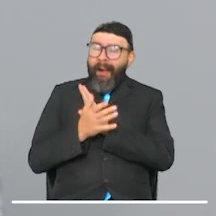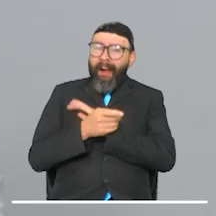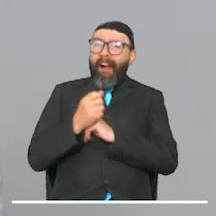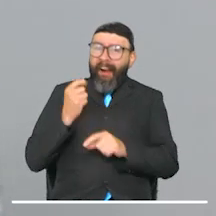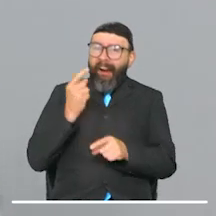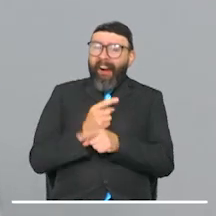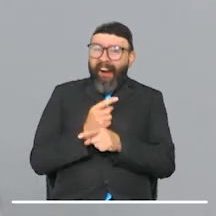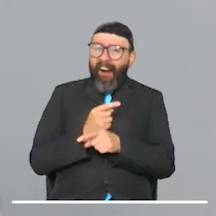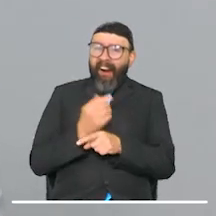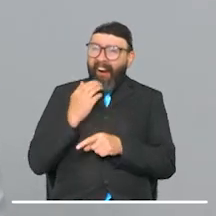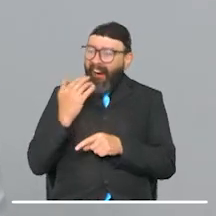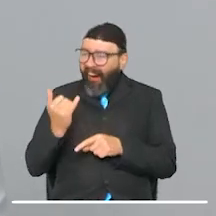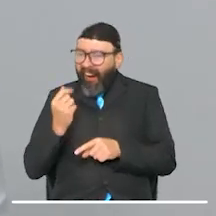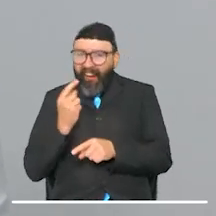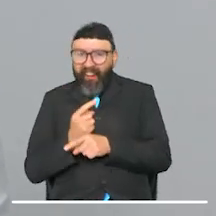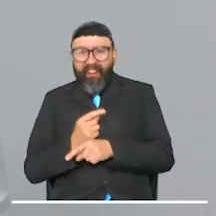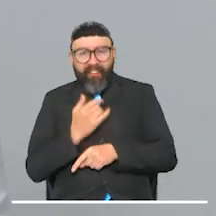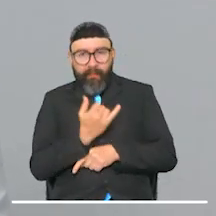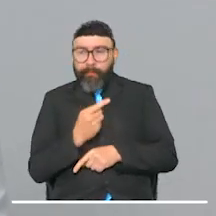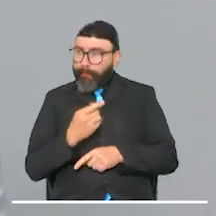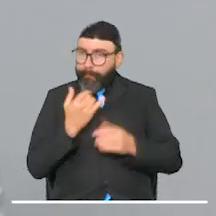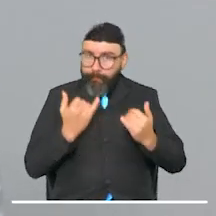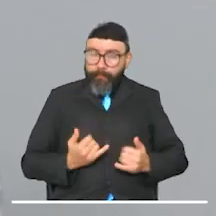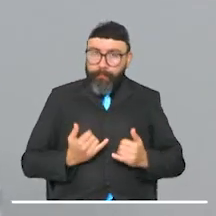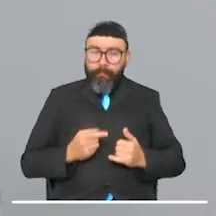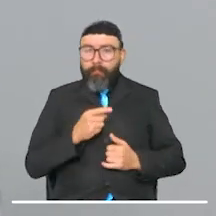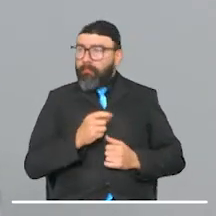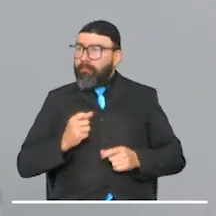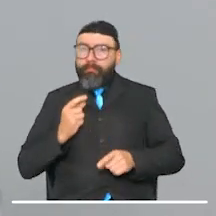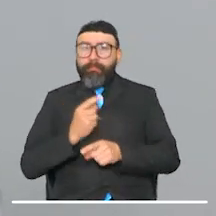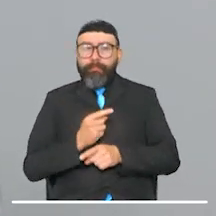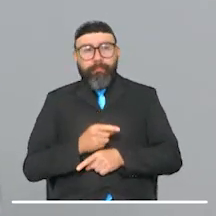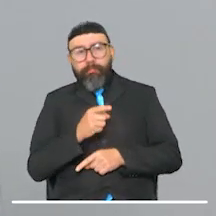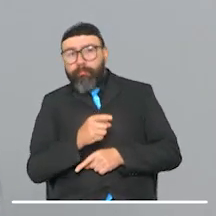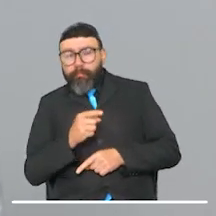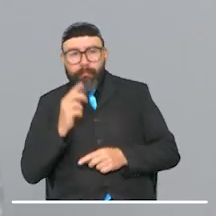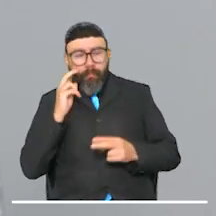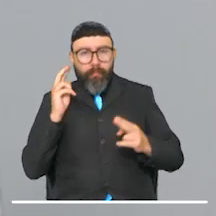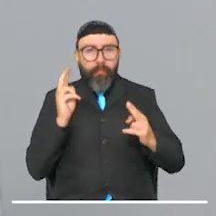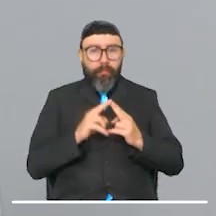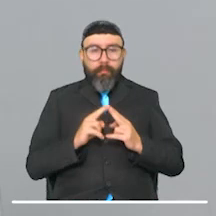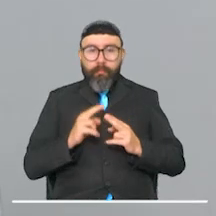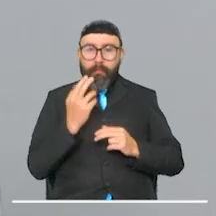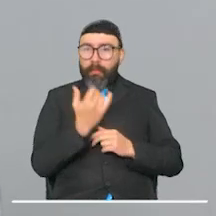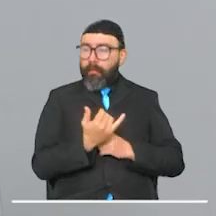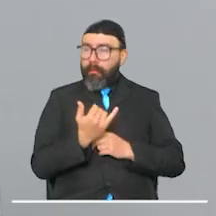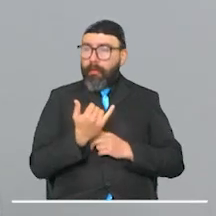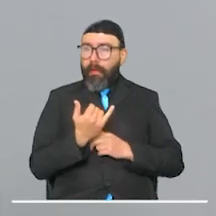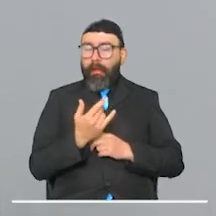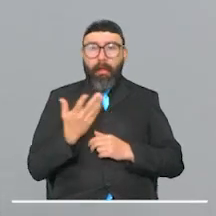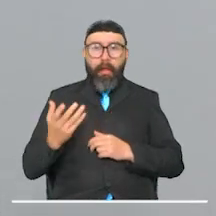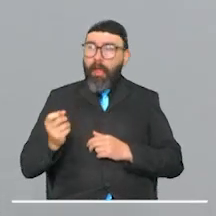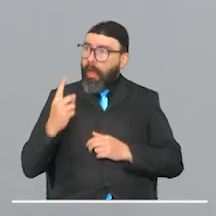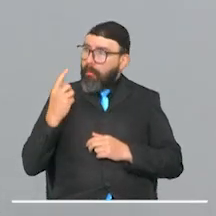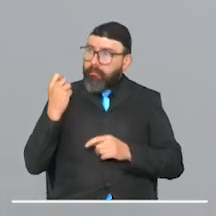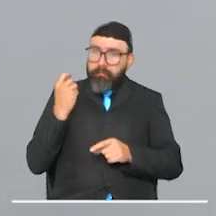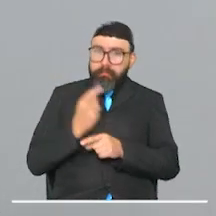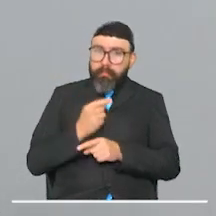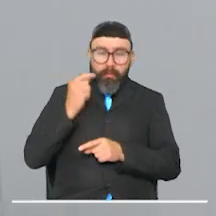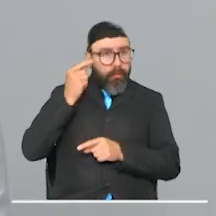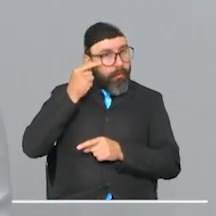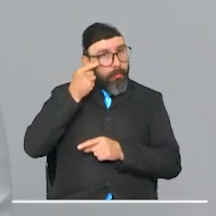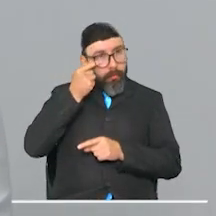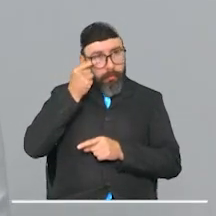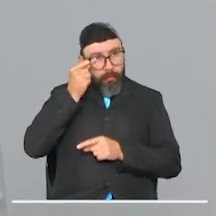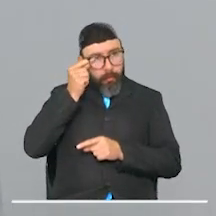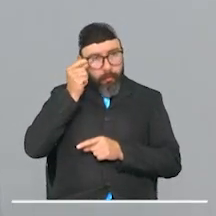una versatilidad hoy en día Con respecto al diagnóstico que automáticamente no se hace otra cosa que no sea ecografía